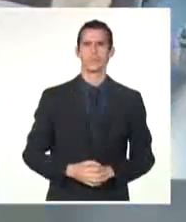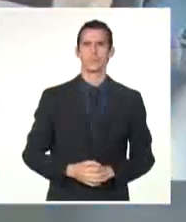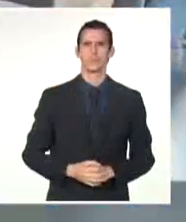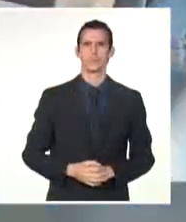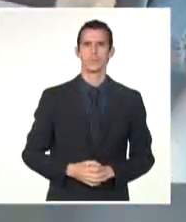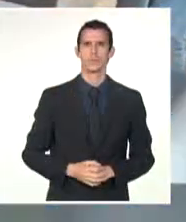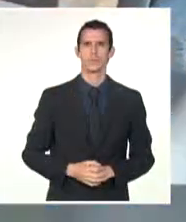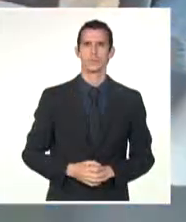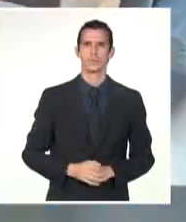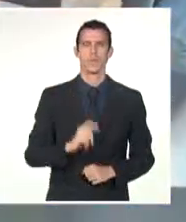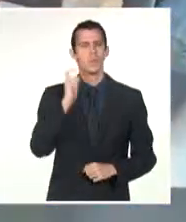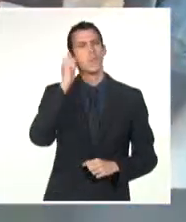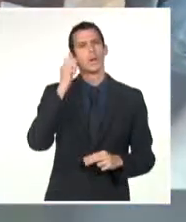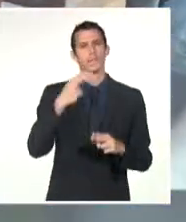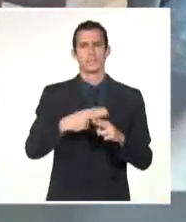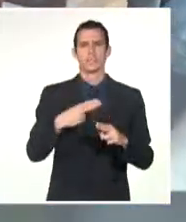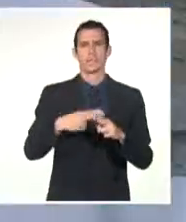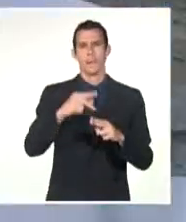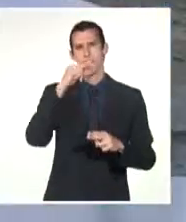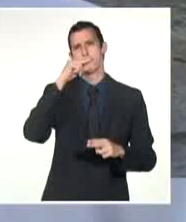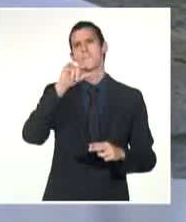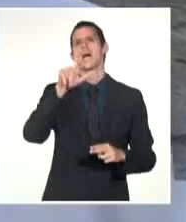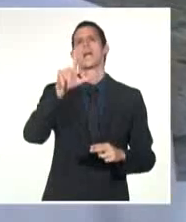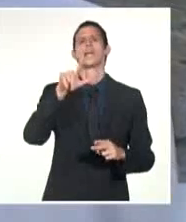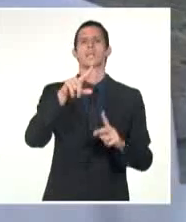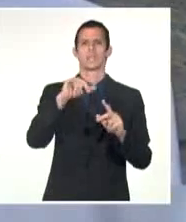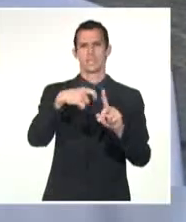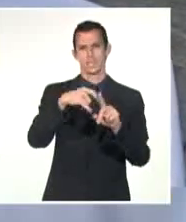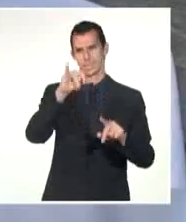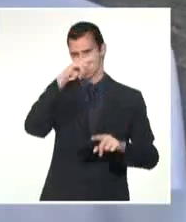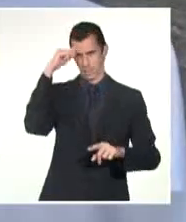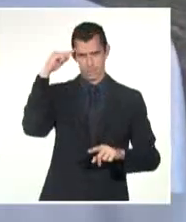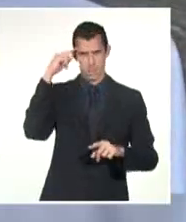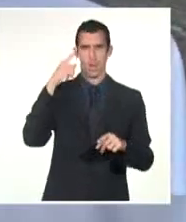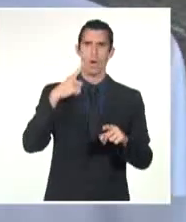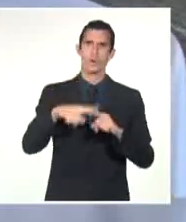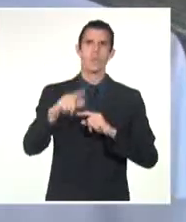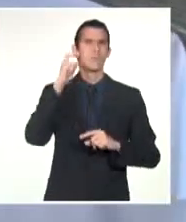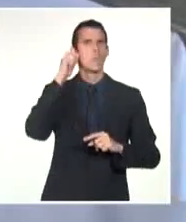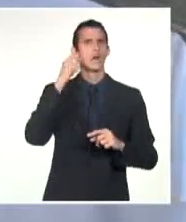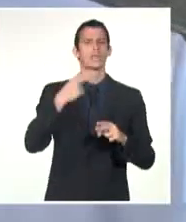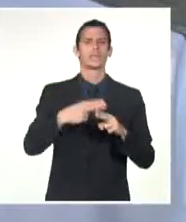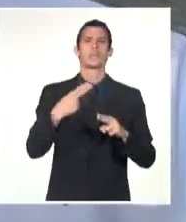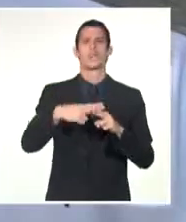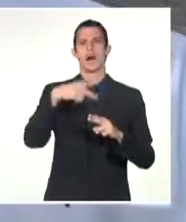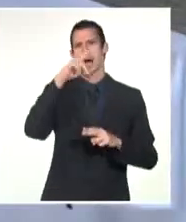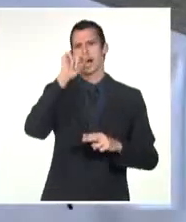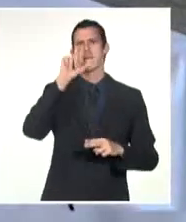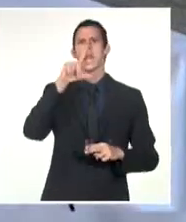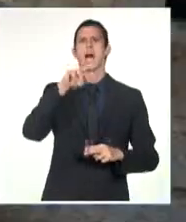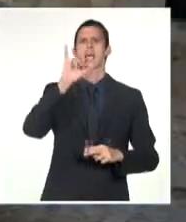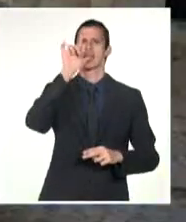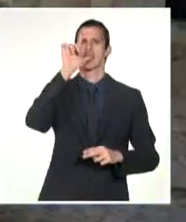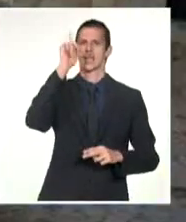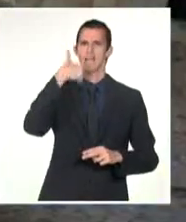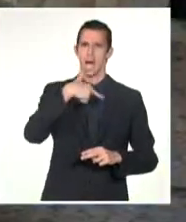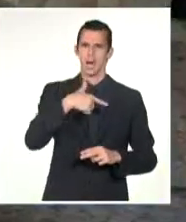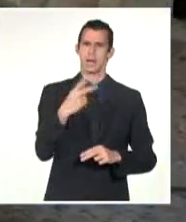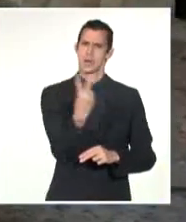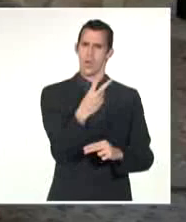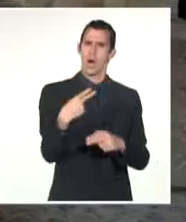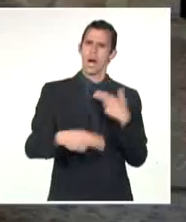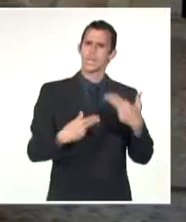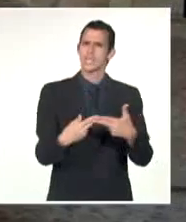investigadora Adelaida Becker, quien convivió con Celia Sánchez durante más de 20 años. En la cita se evocó el humanismo y la valentía